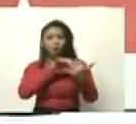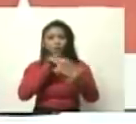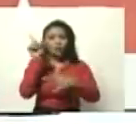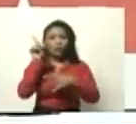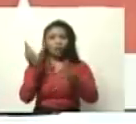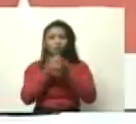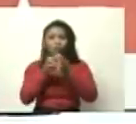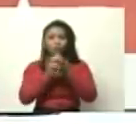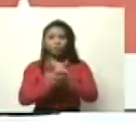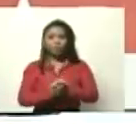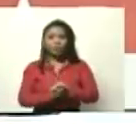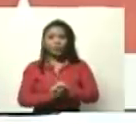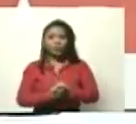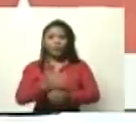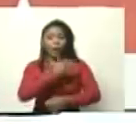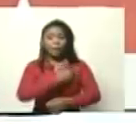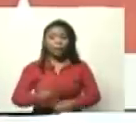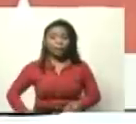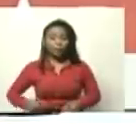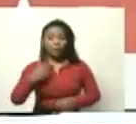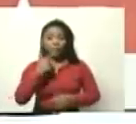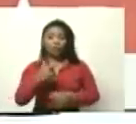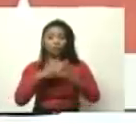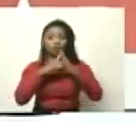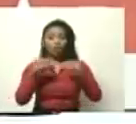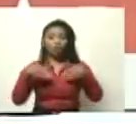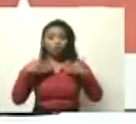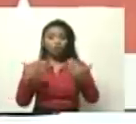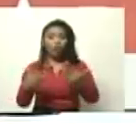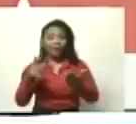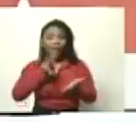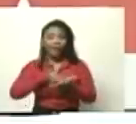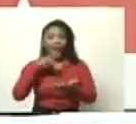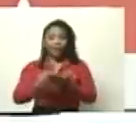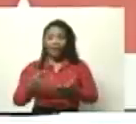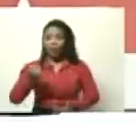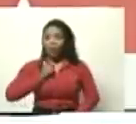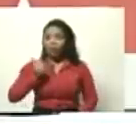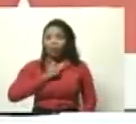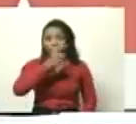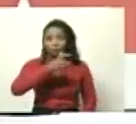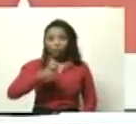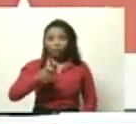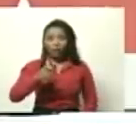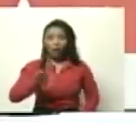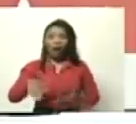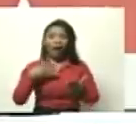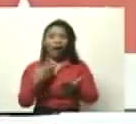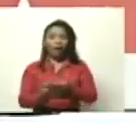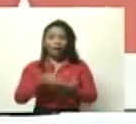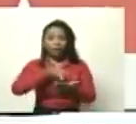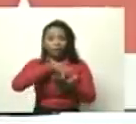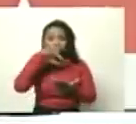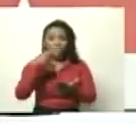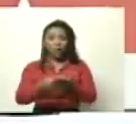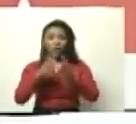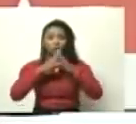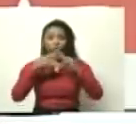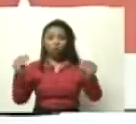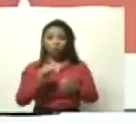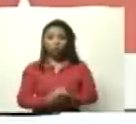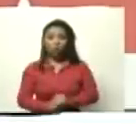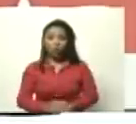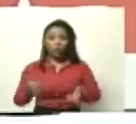ha dicho el presidente, y hemos dicho todo, que caiga quien caiga, o mejor dicho, hasta que caigan todos